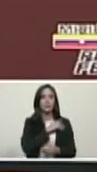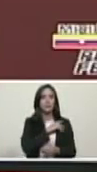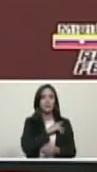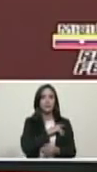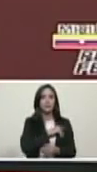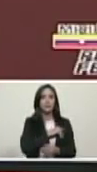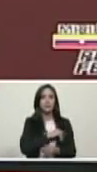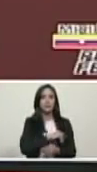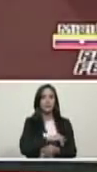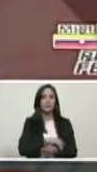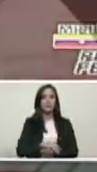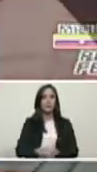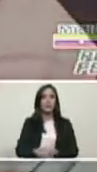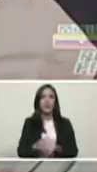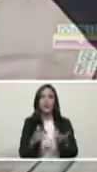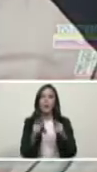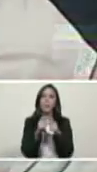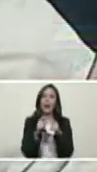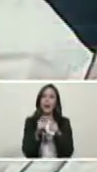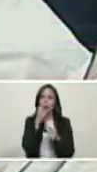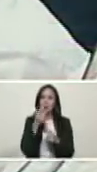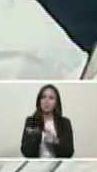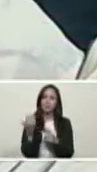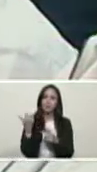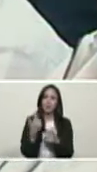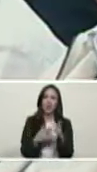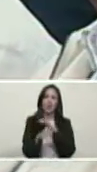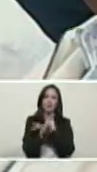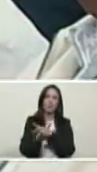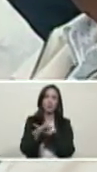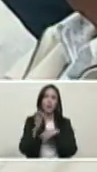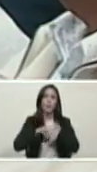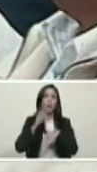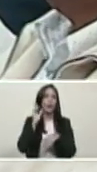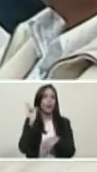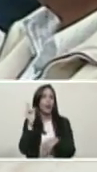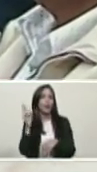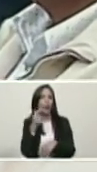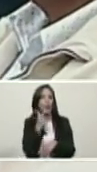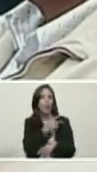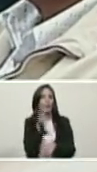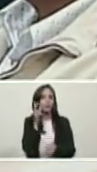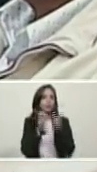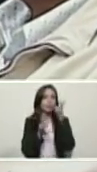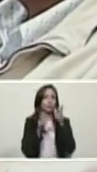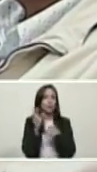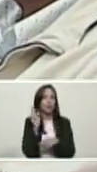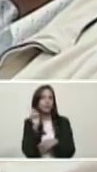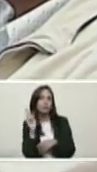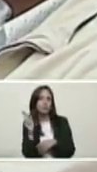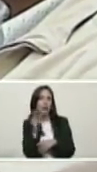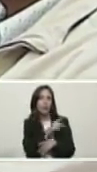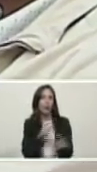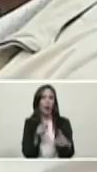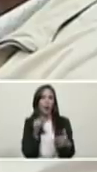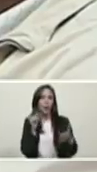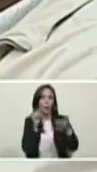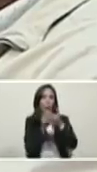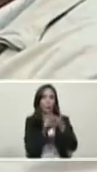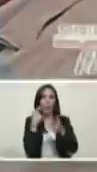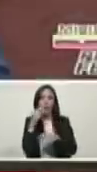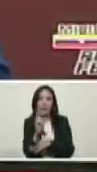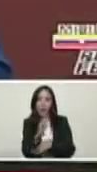yo creo que si ya no se usa verdad aunque la radio la escucha mucha gente ya eso toca de un botón y sintoniza